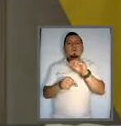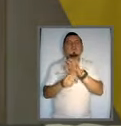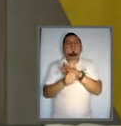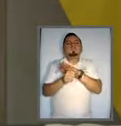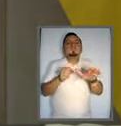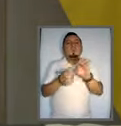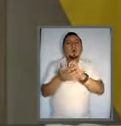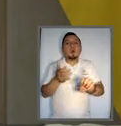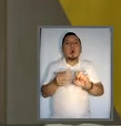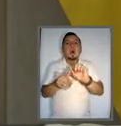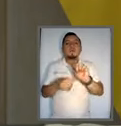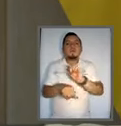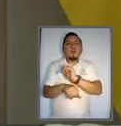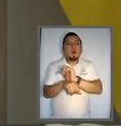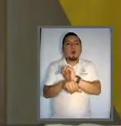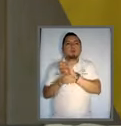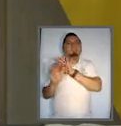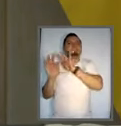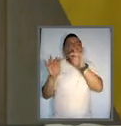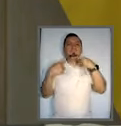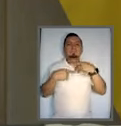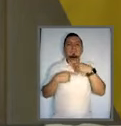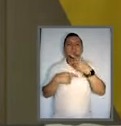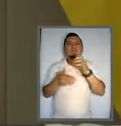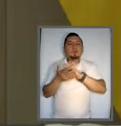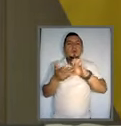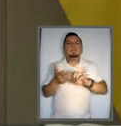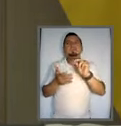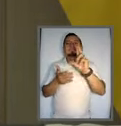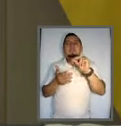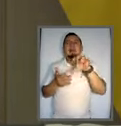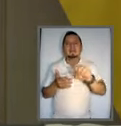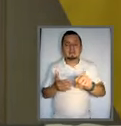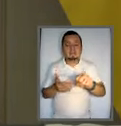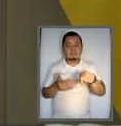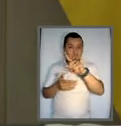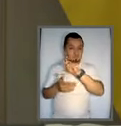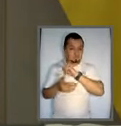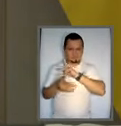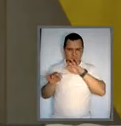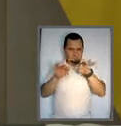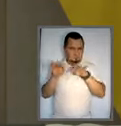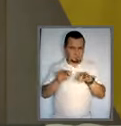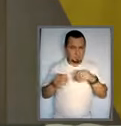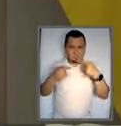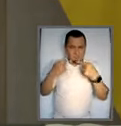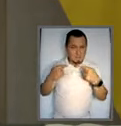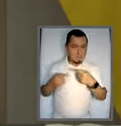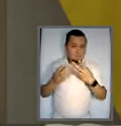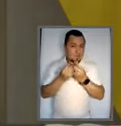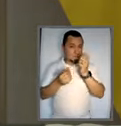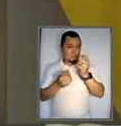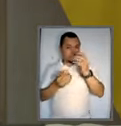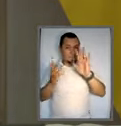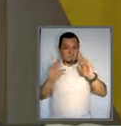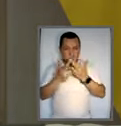de transporte. Entonces, estamos poniendo, de las propuestas que nos mandó la mesa económica, el fin de semana las trabajamos con la mesa de salud, y la mesa de salud